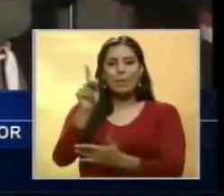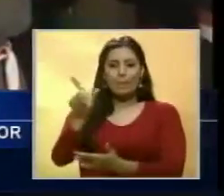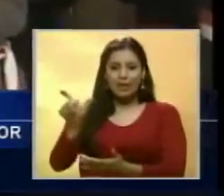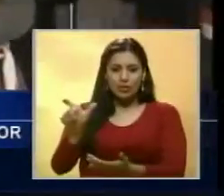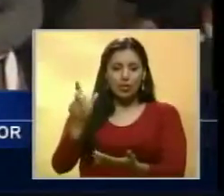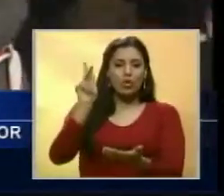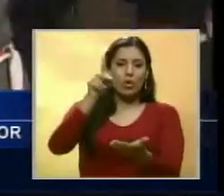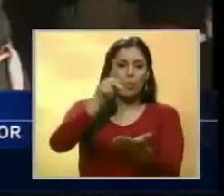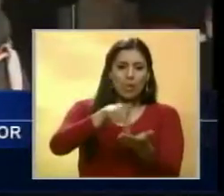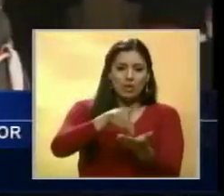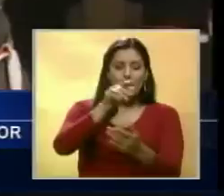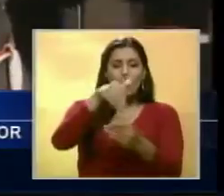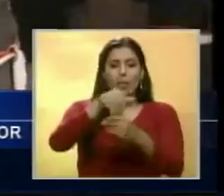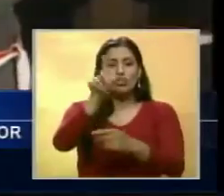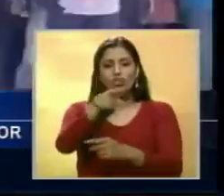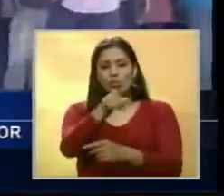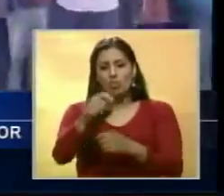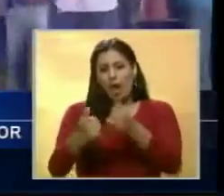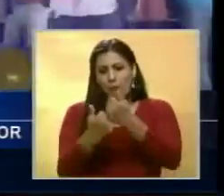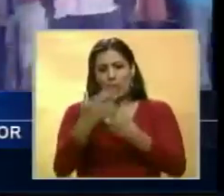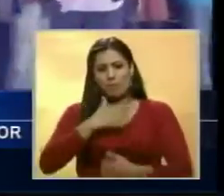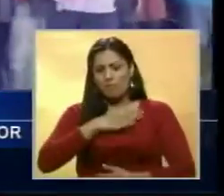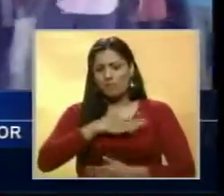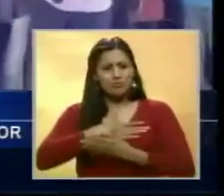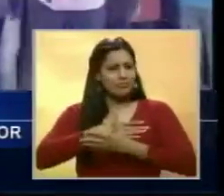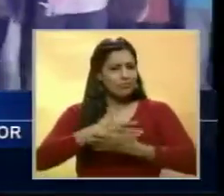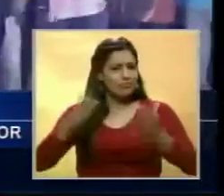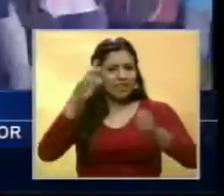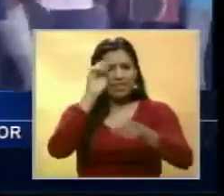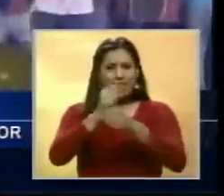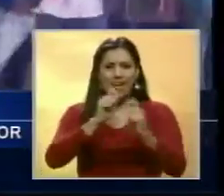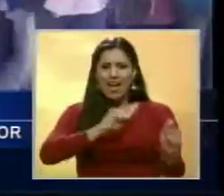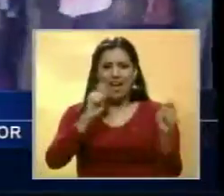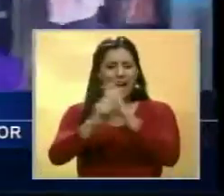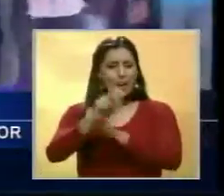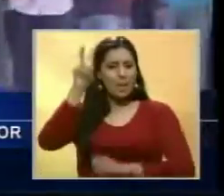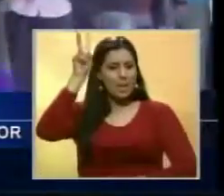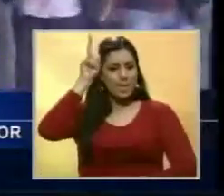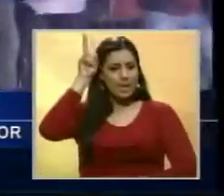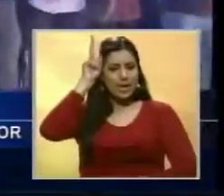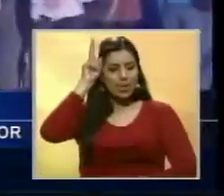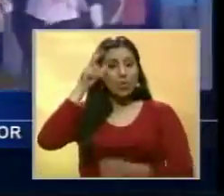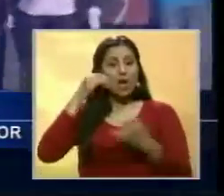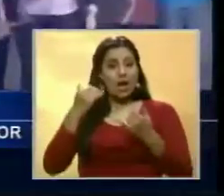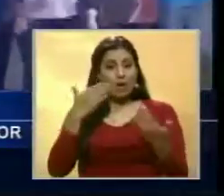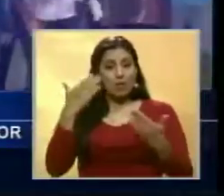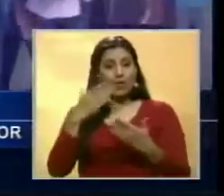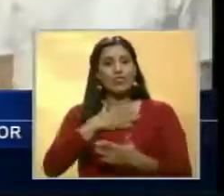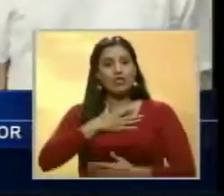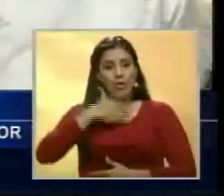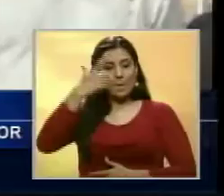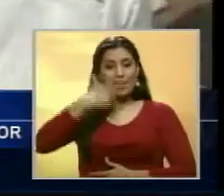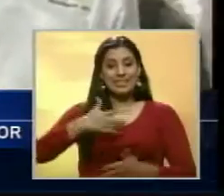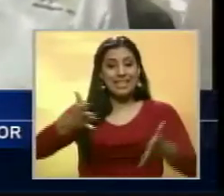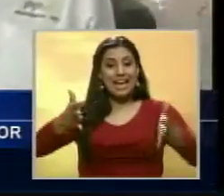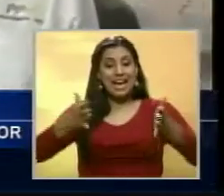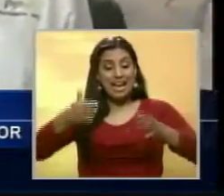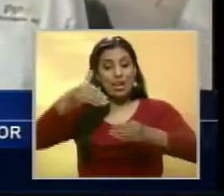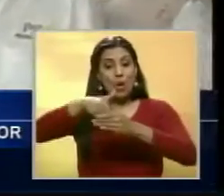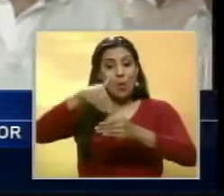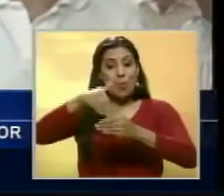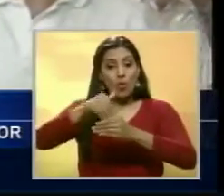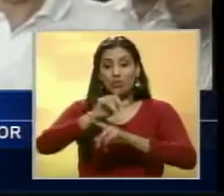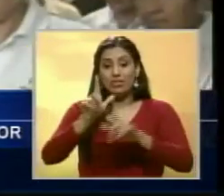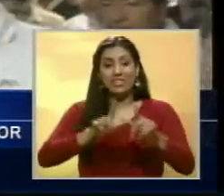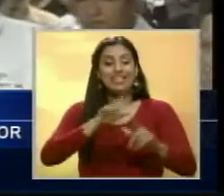electores, haya votado o no a su favor, e indicó que trabajará para lograr una renovación de Perú. Kuczynski se convirtió en el virtual ganador de las elecciones